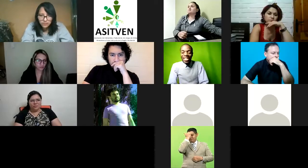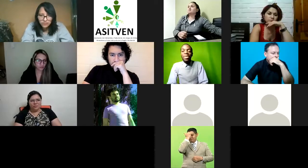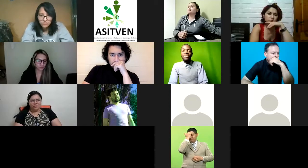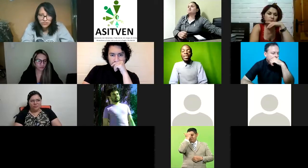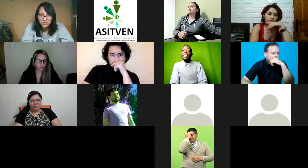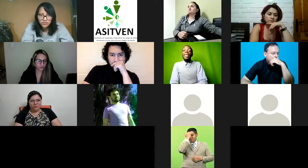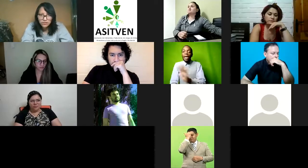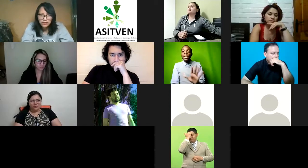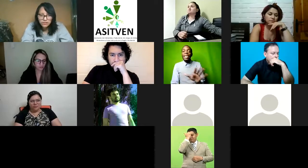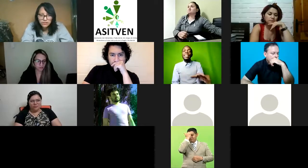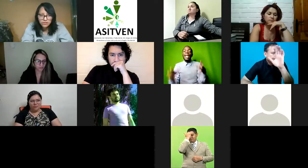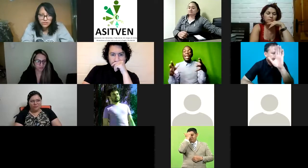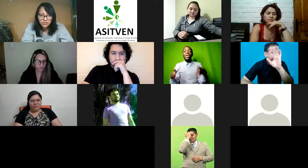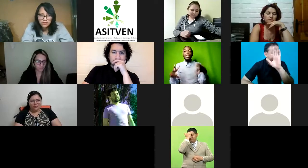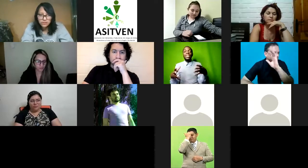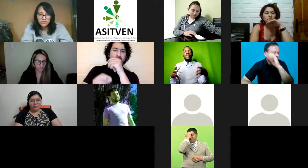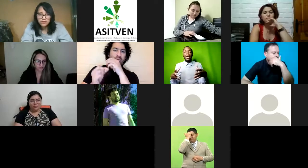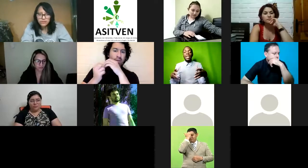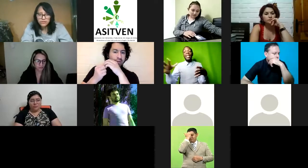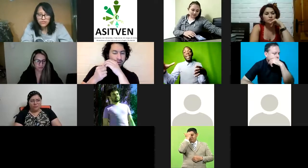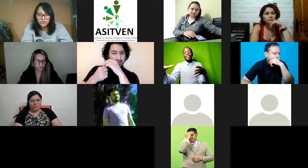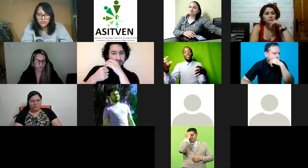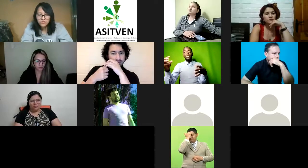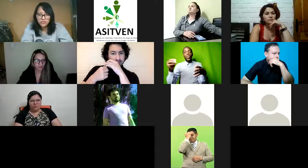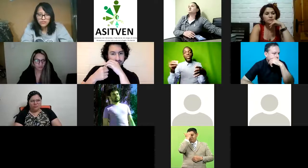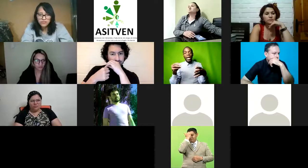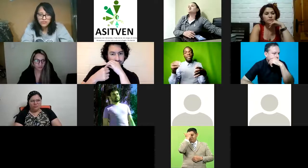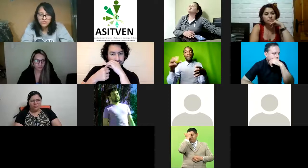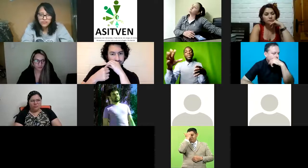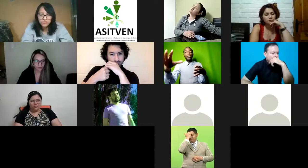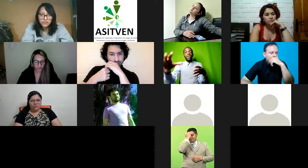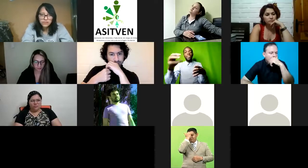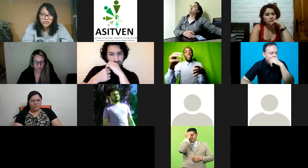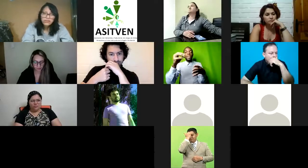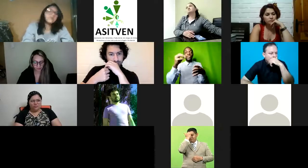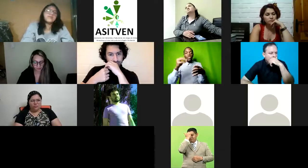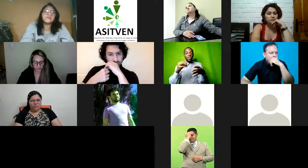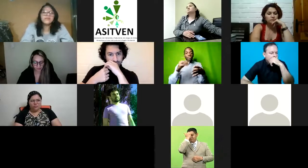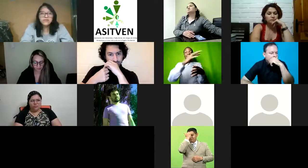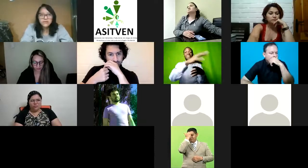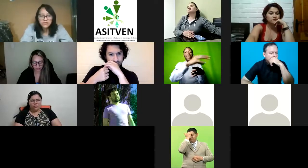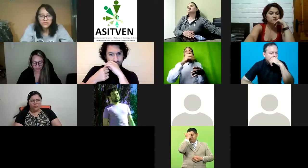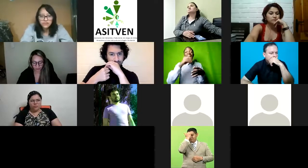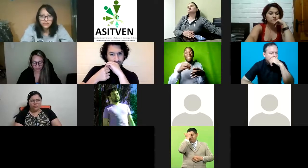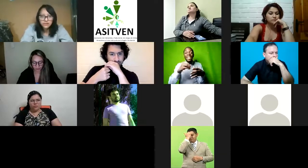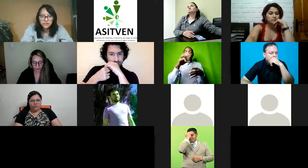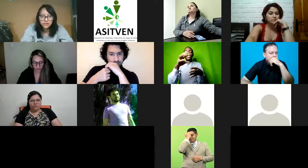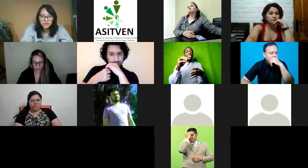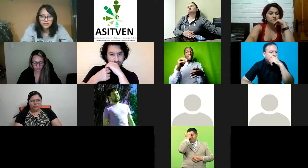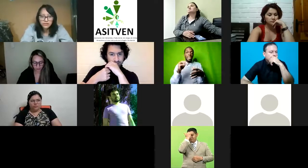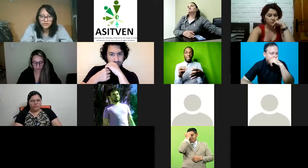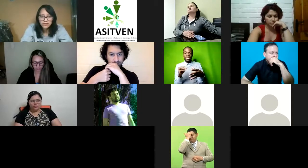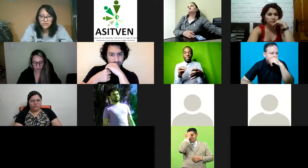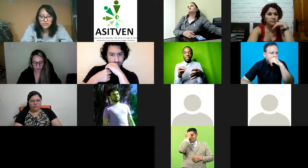sistema. La cosa es que la lengua de señas internacional es una combinación de varias lenguas